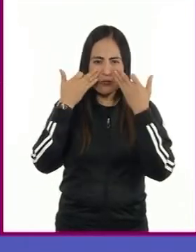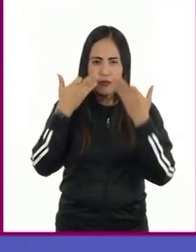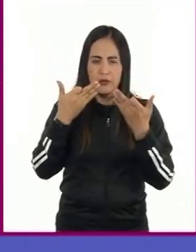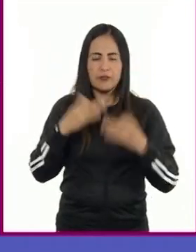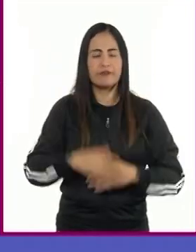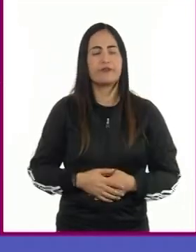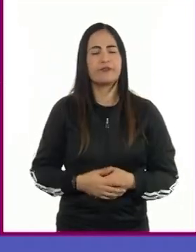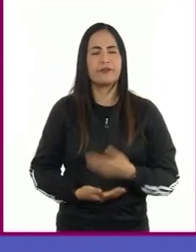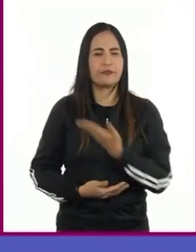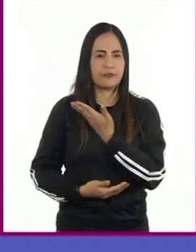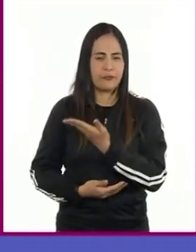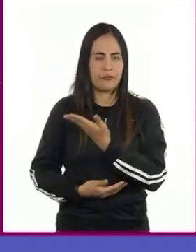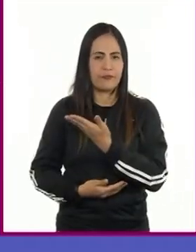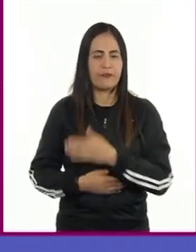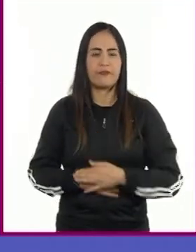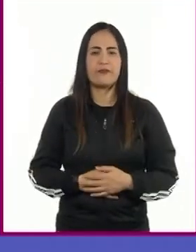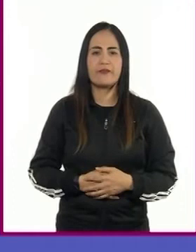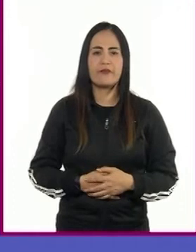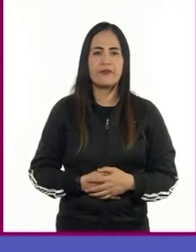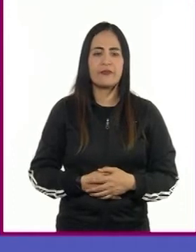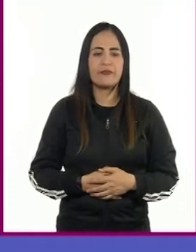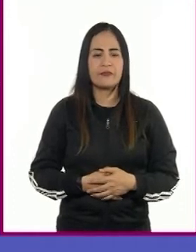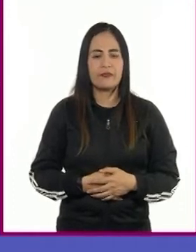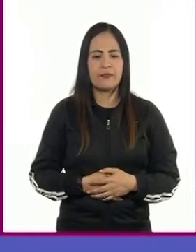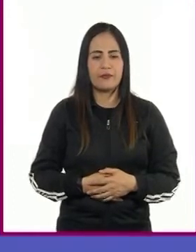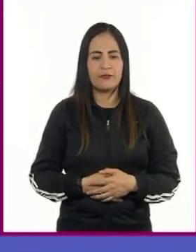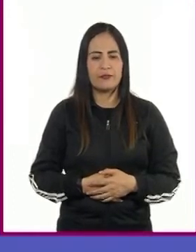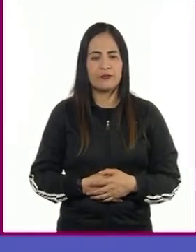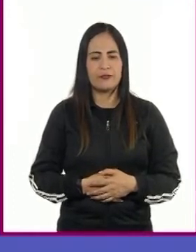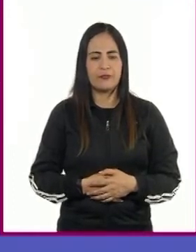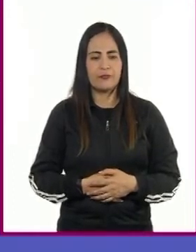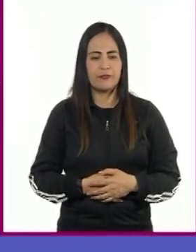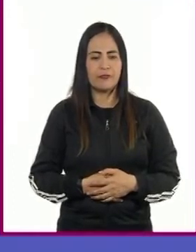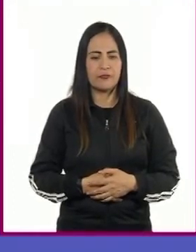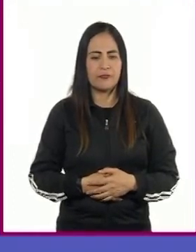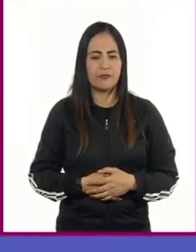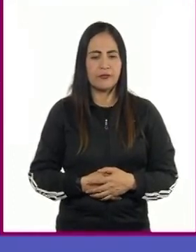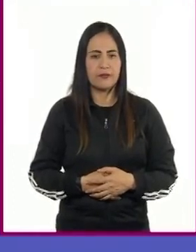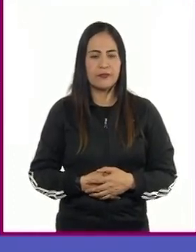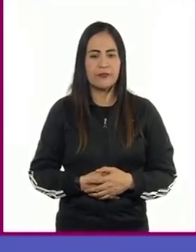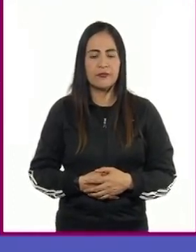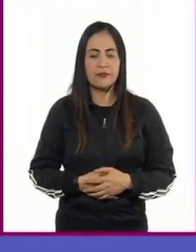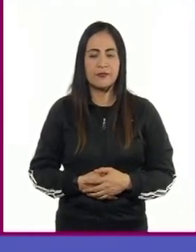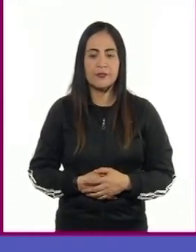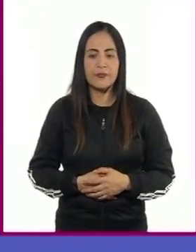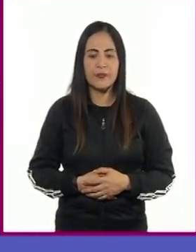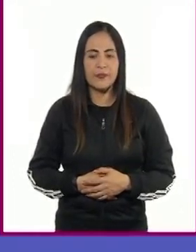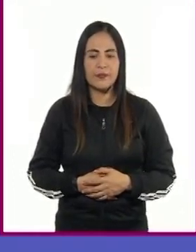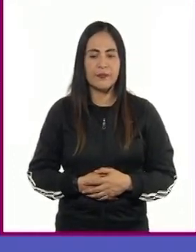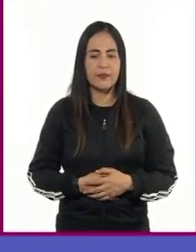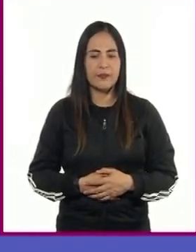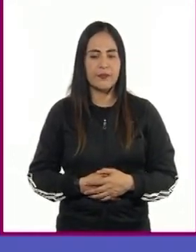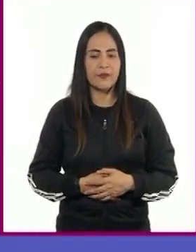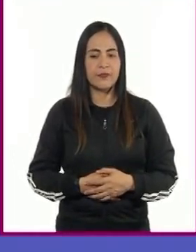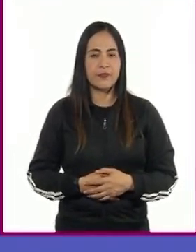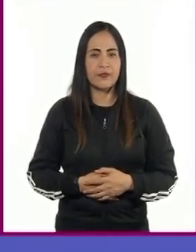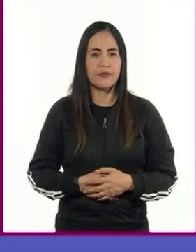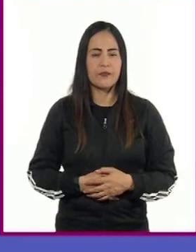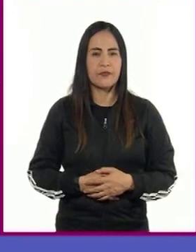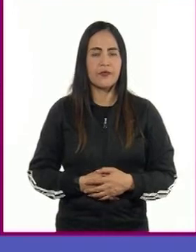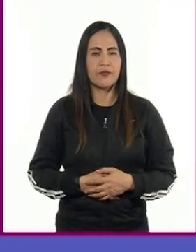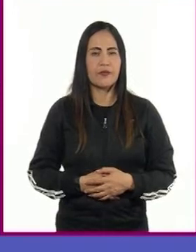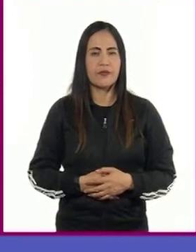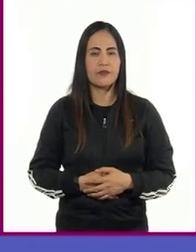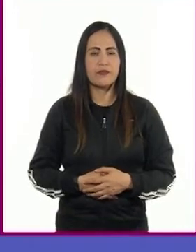experiencias de las personas, como expertos, espectadores, etc. Pueden ser una declaración basada en argumentos y datos o